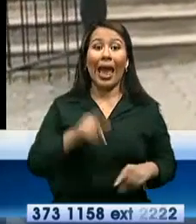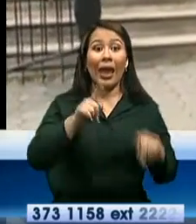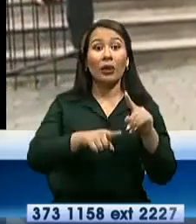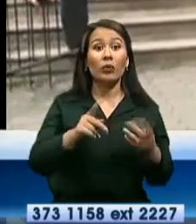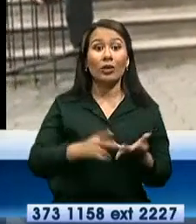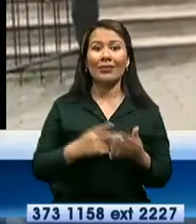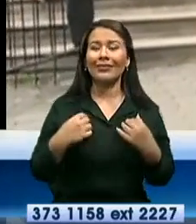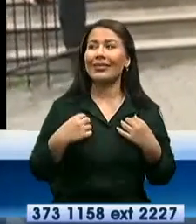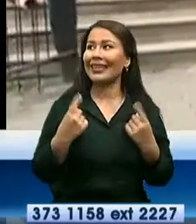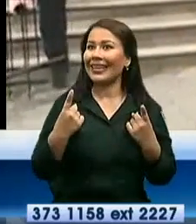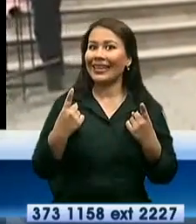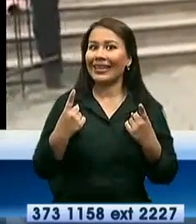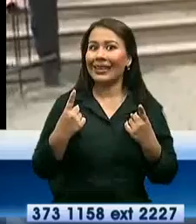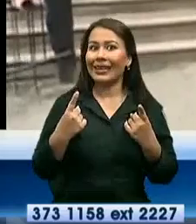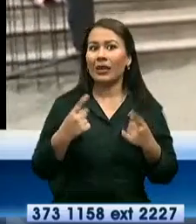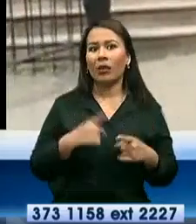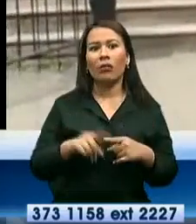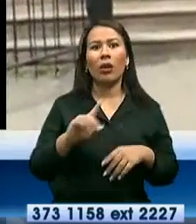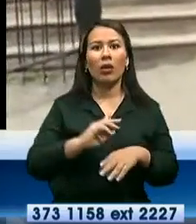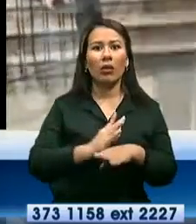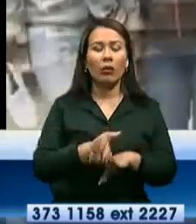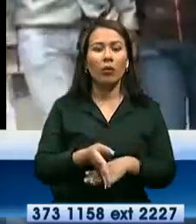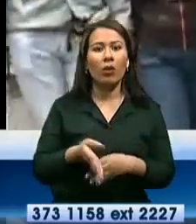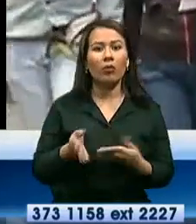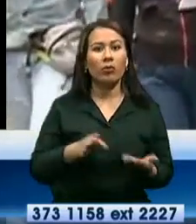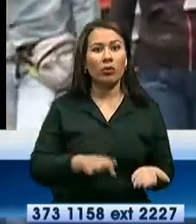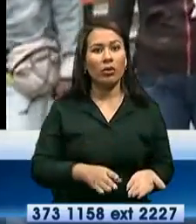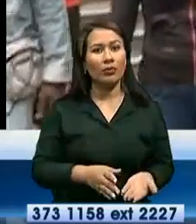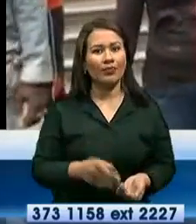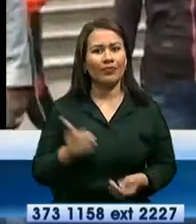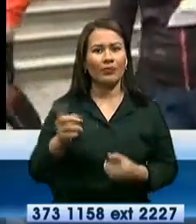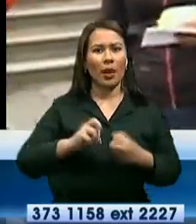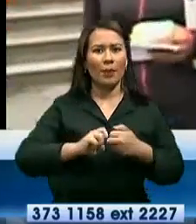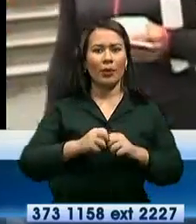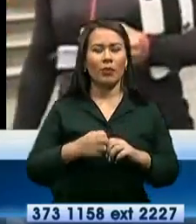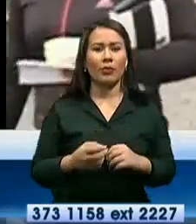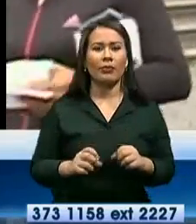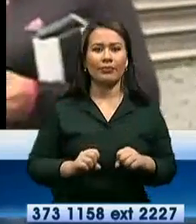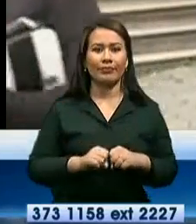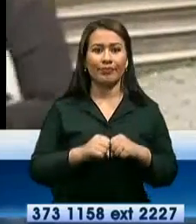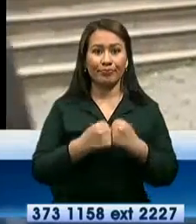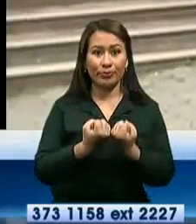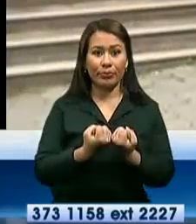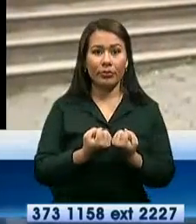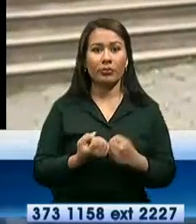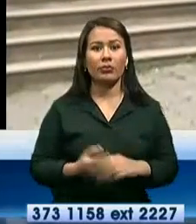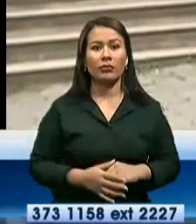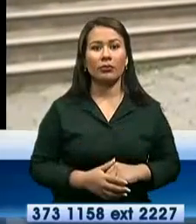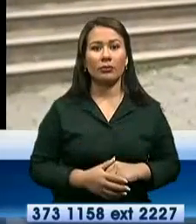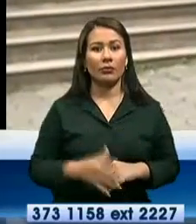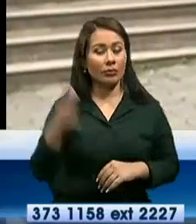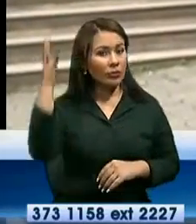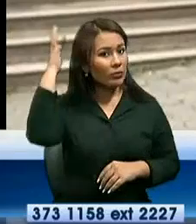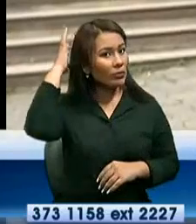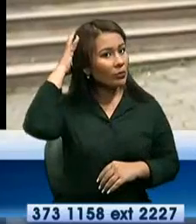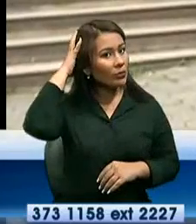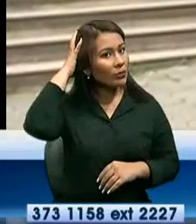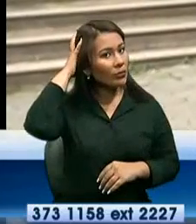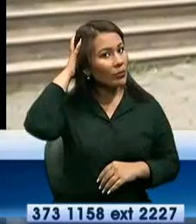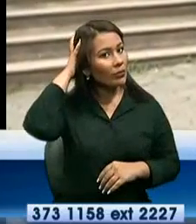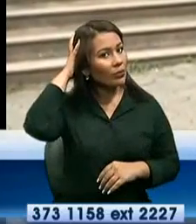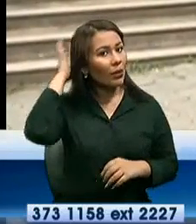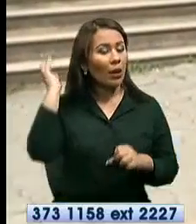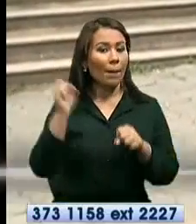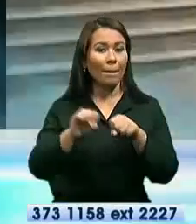se recuperan y en una media hora fallecen. Lo que tuvo es una afectación en cráneo encefálico, que es en la